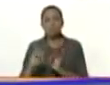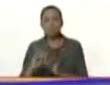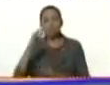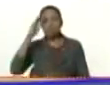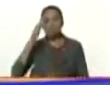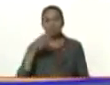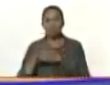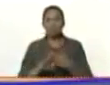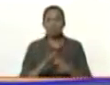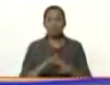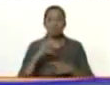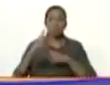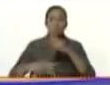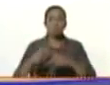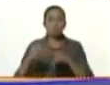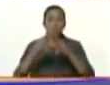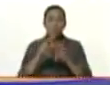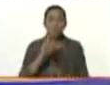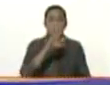para ir a producir en esas